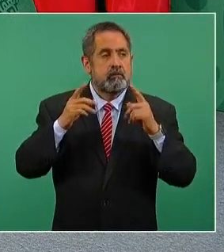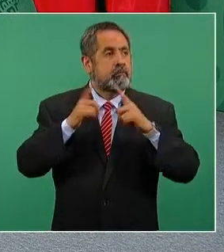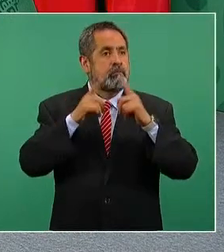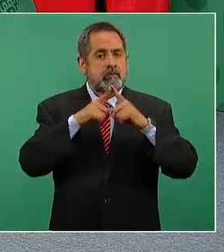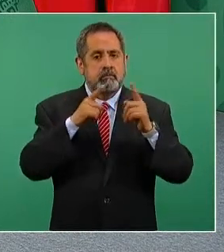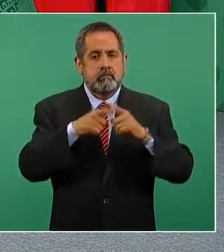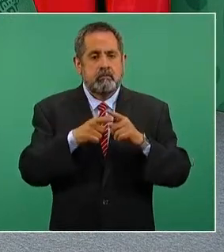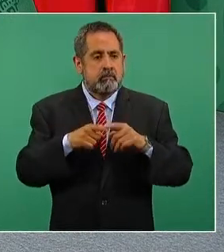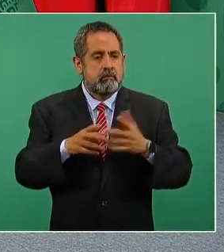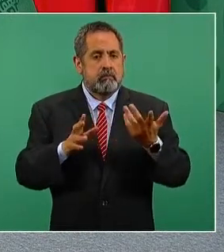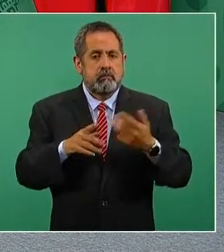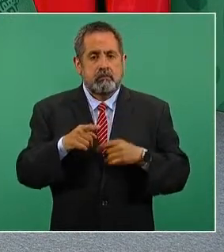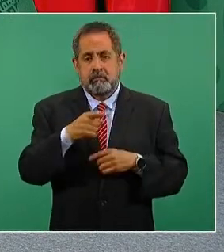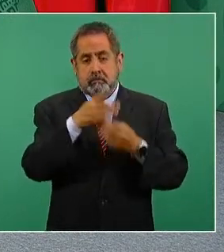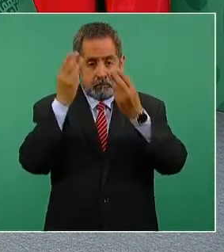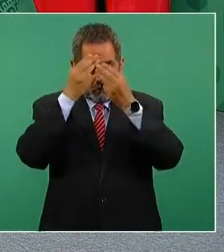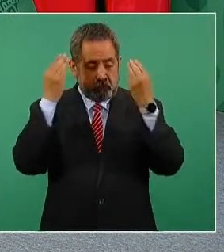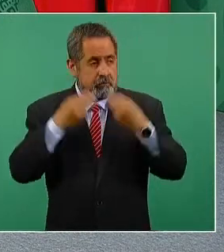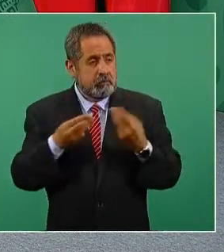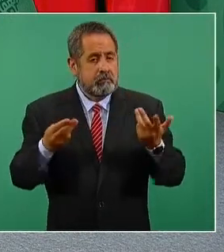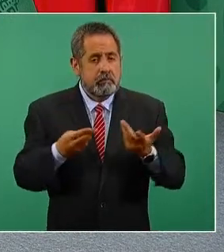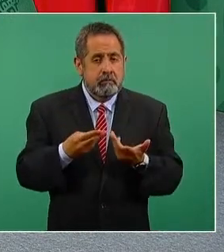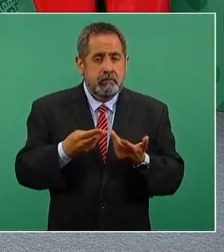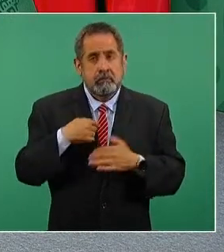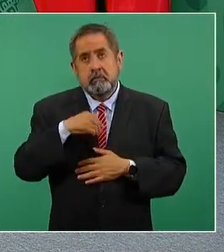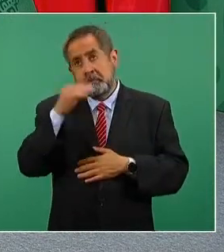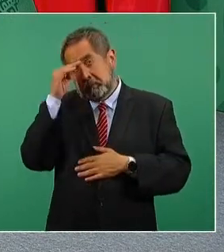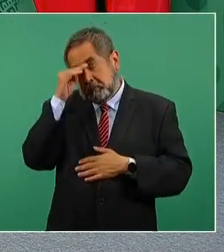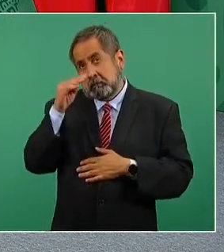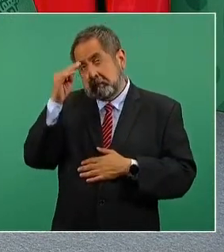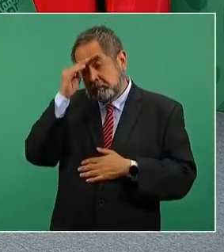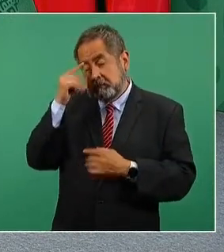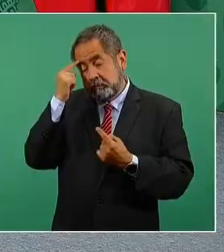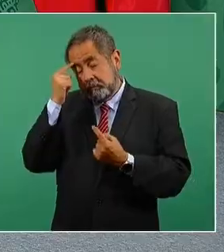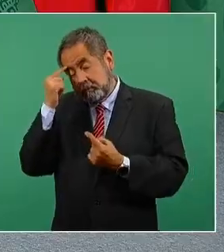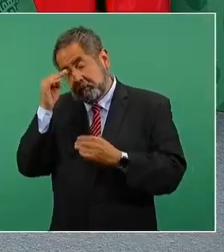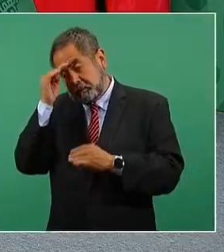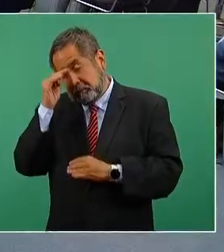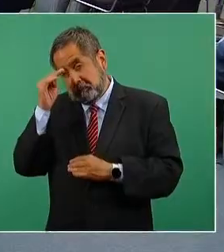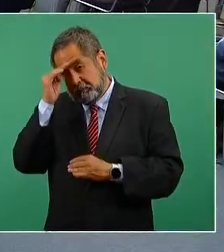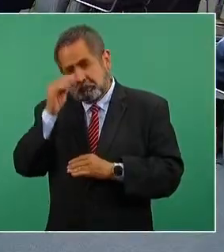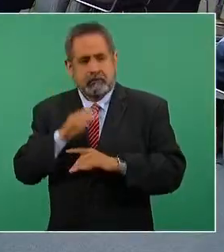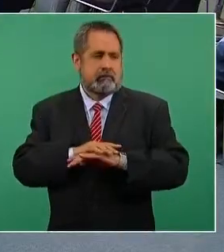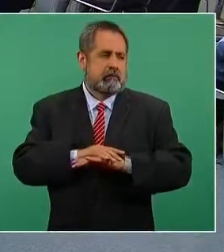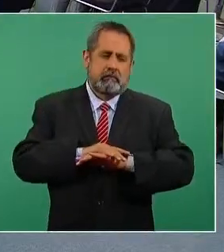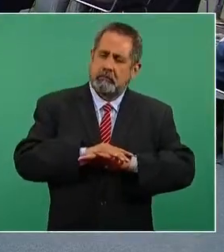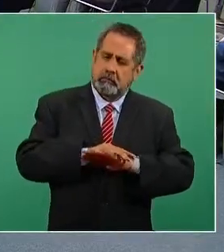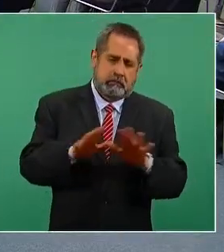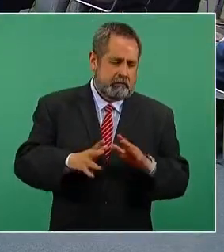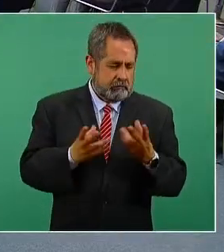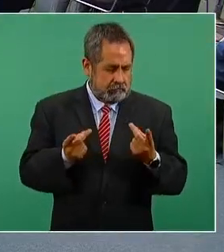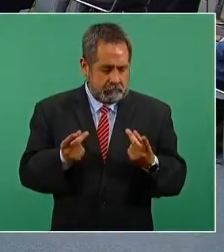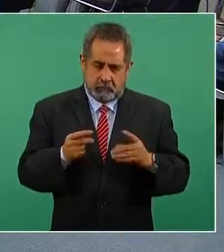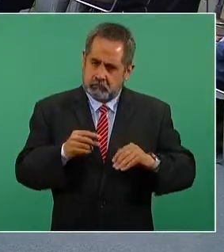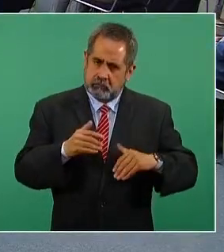la pasaban mucho, o sea, se pasaban mucho tiempo en la meditación, hasta que puso orden,